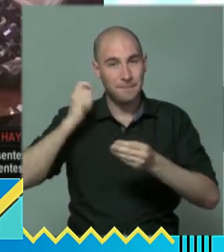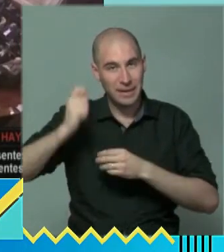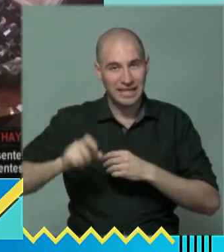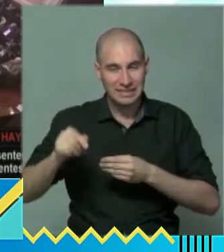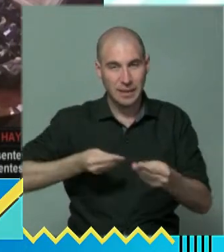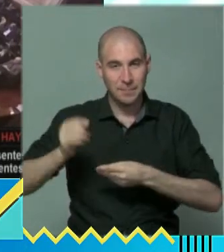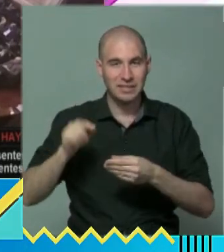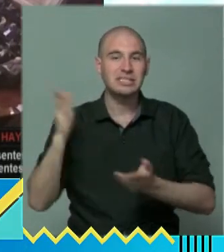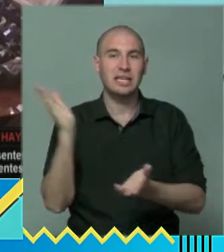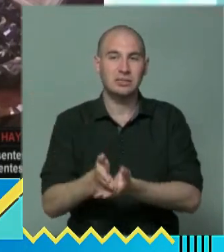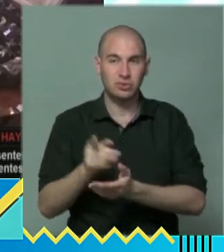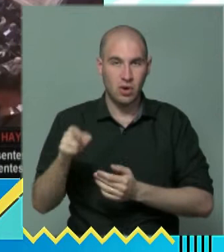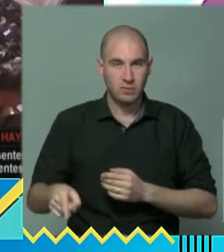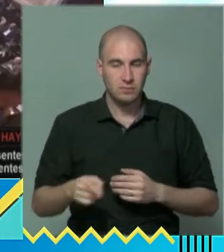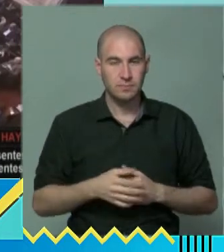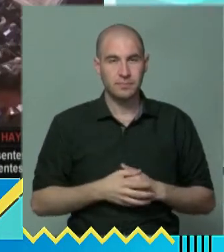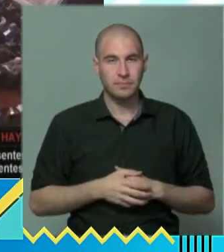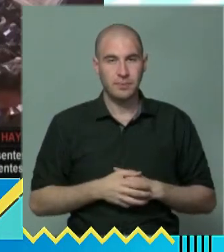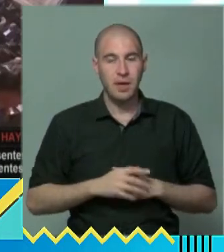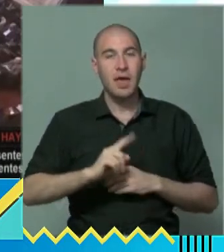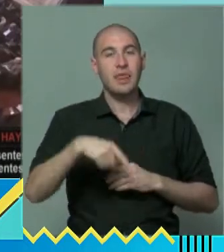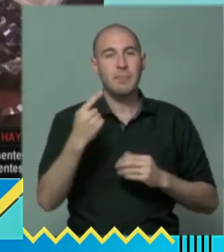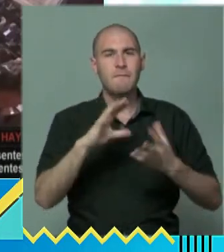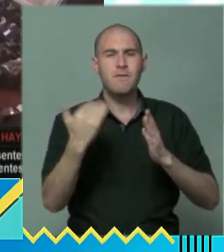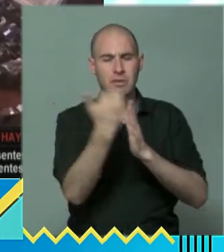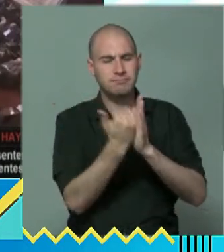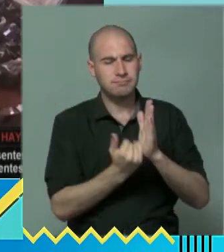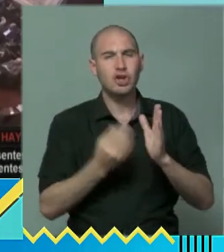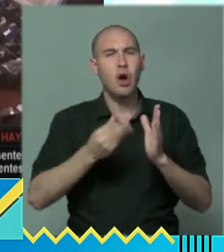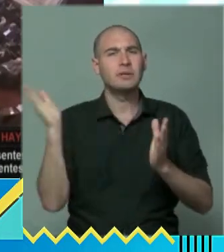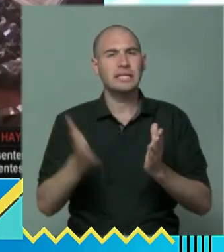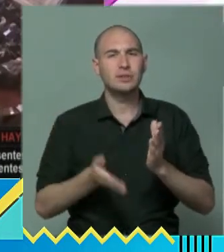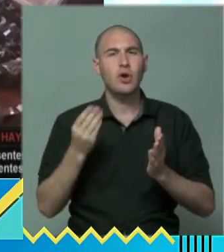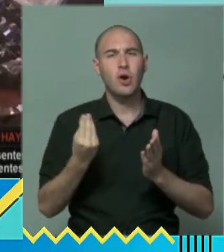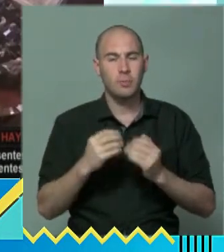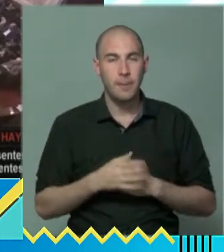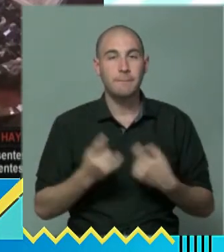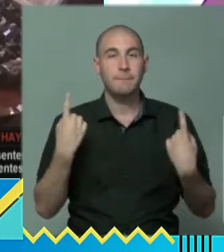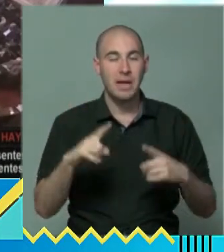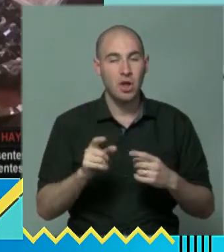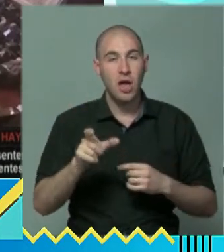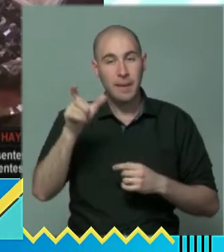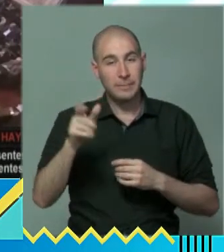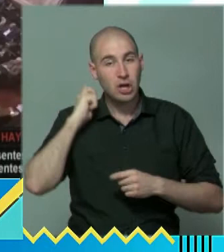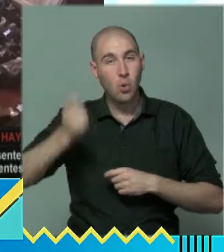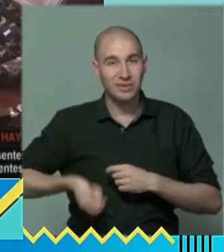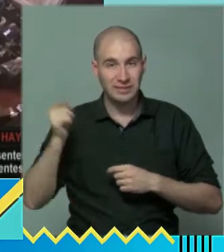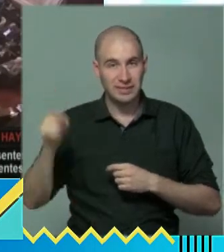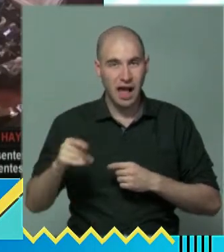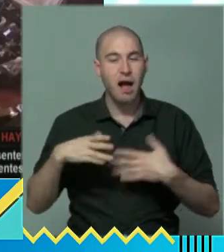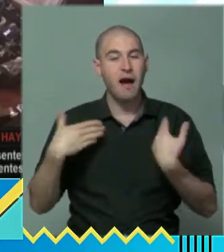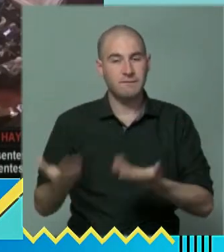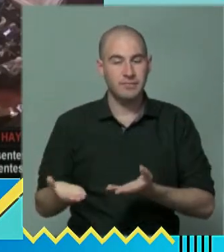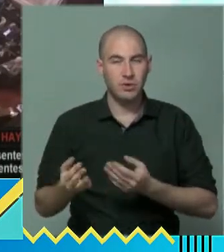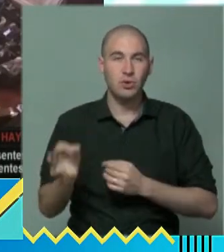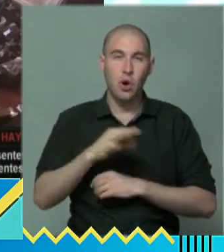fuera sancionada puntualmente. Ya vamos a ver los tipos de sanciones que se establecen, pero que la persona jurídica que fue